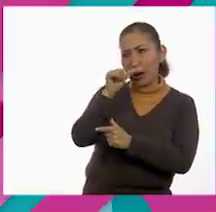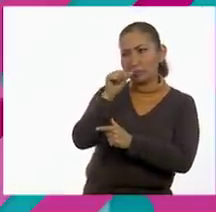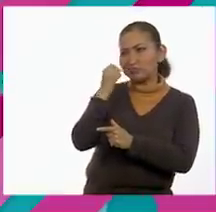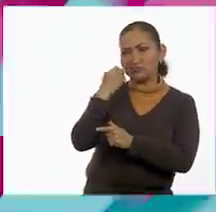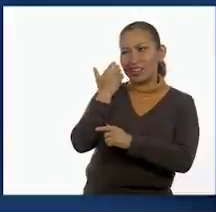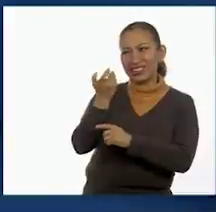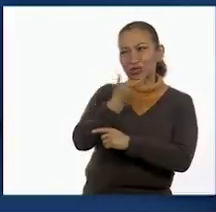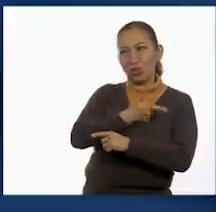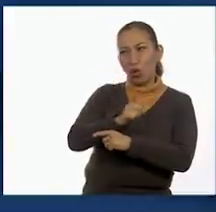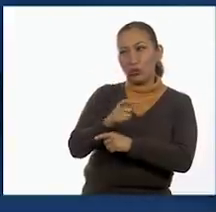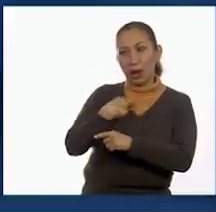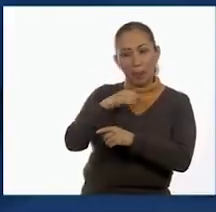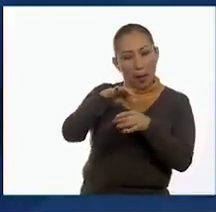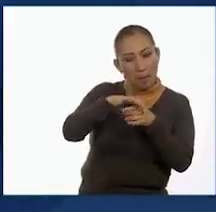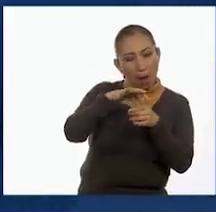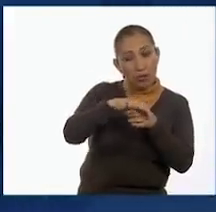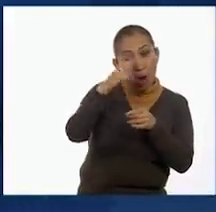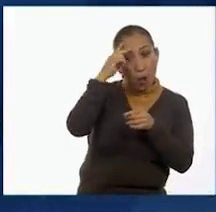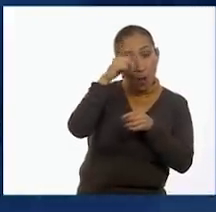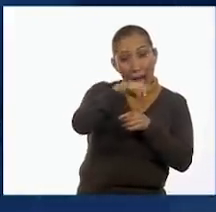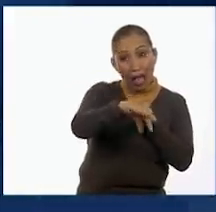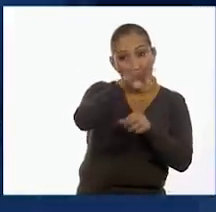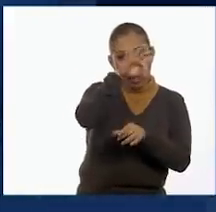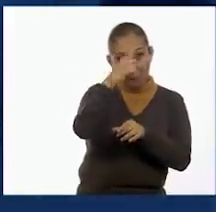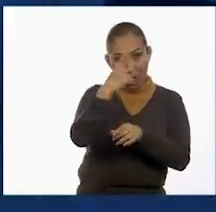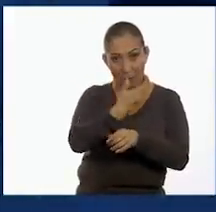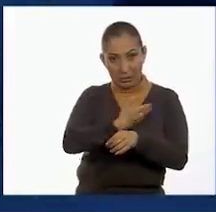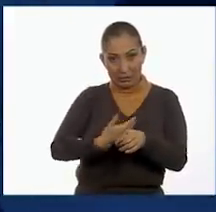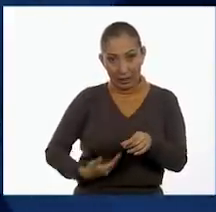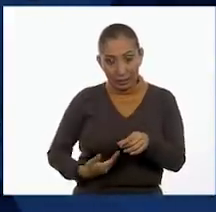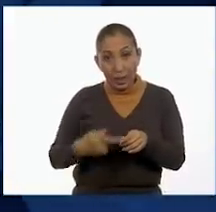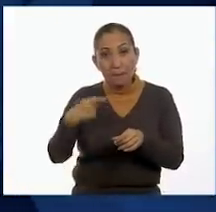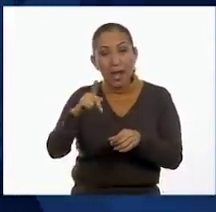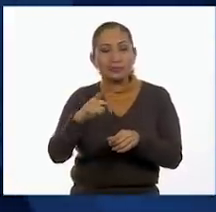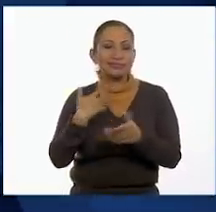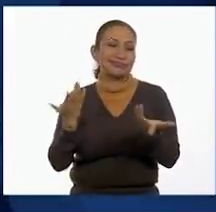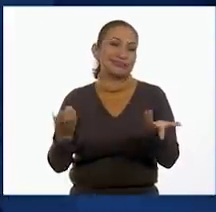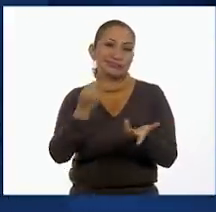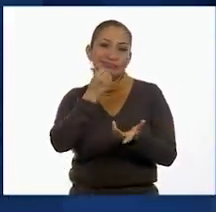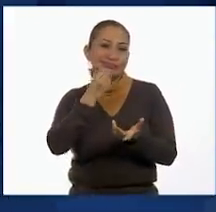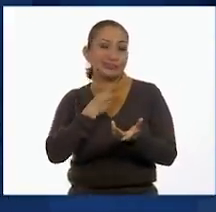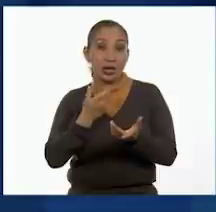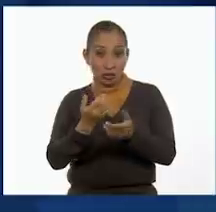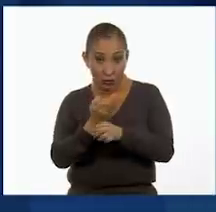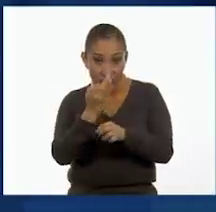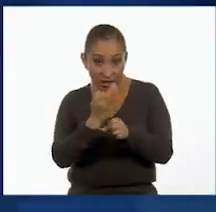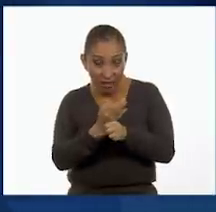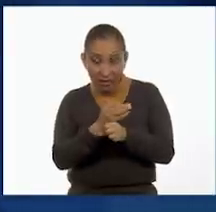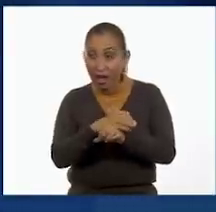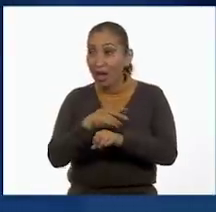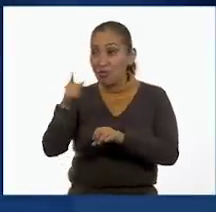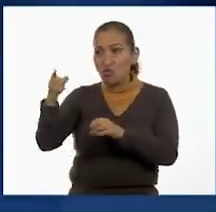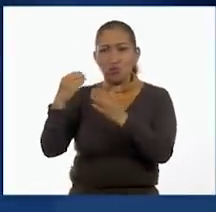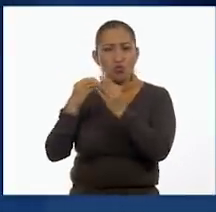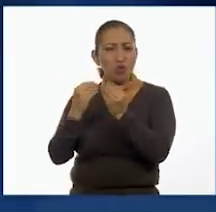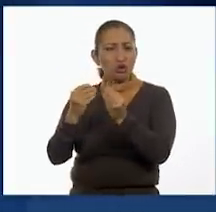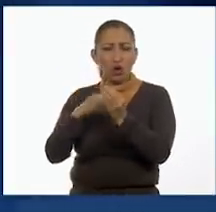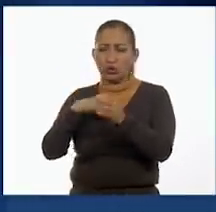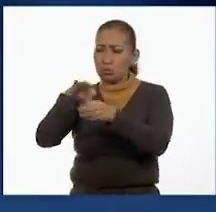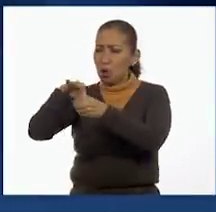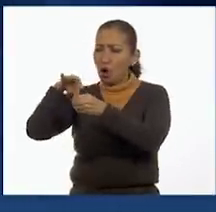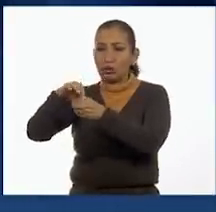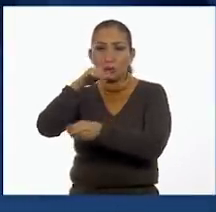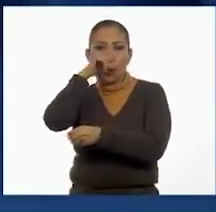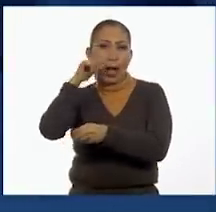vencerlo votando por el joven Porfirio Díaz en esas elecciones, pero al final esto no fue suficiente contra los miles de votos que